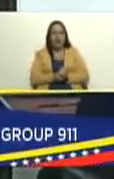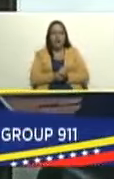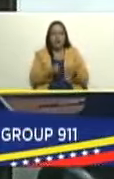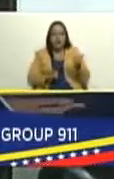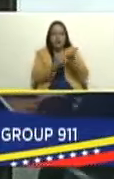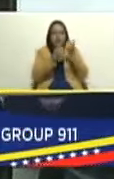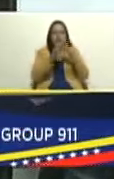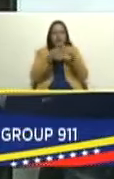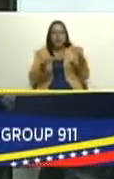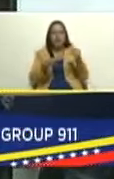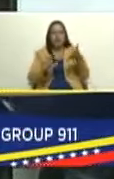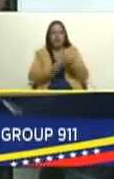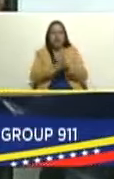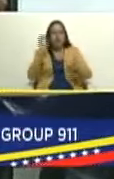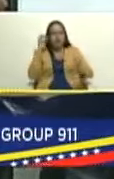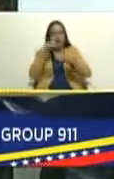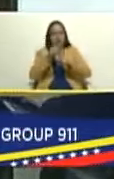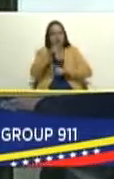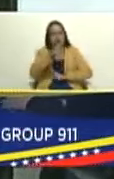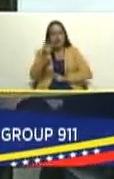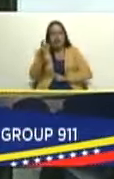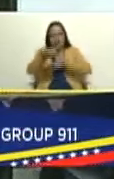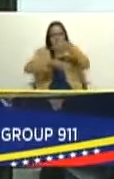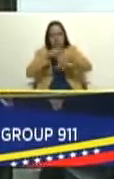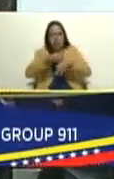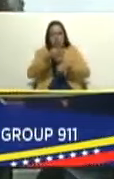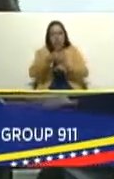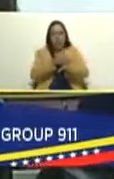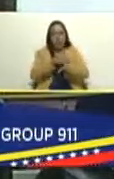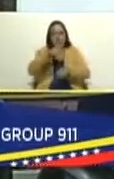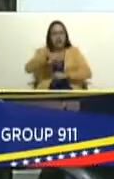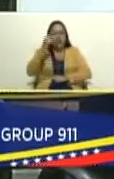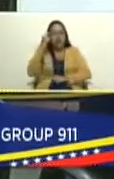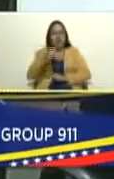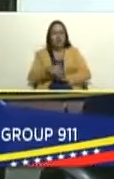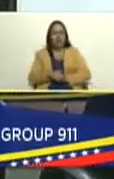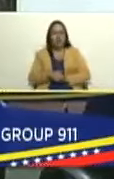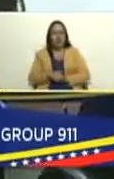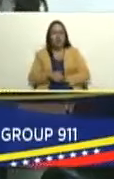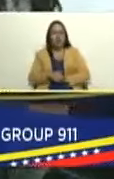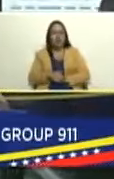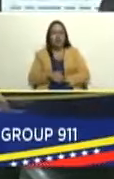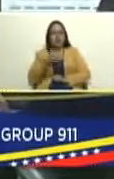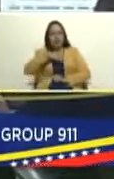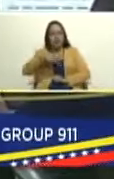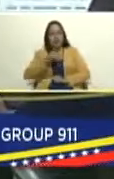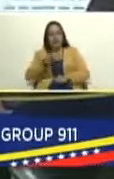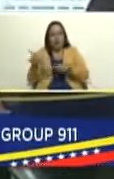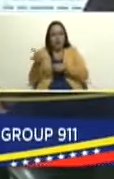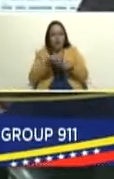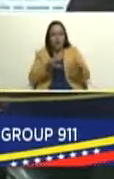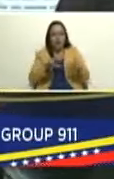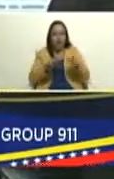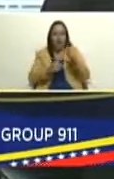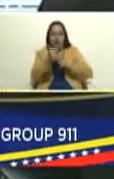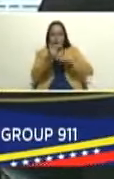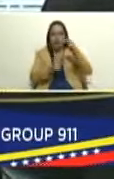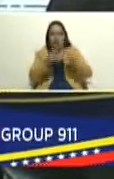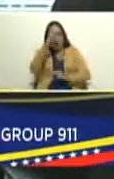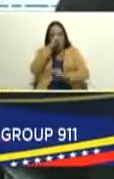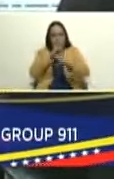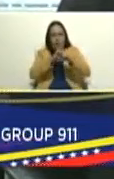el marco de los vértices que usted está comentando el día de hoy y que estamos dispuestas a construir, enaltecer